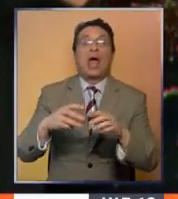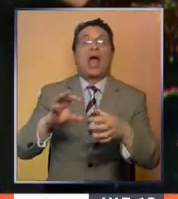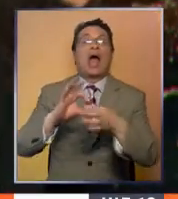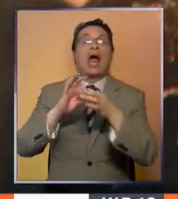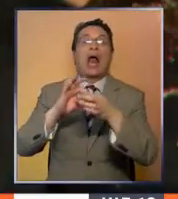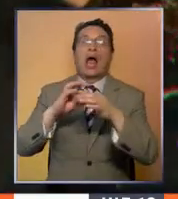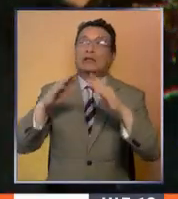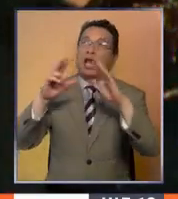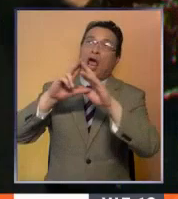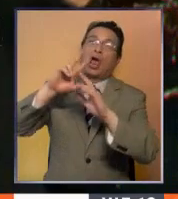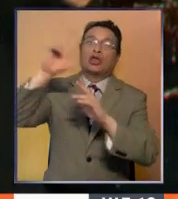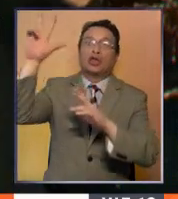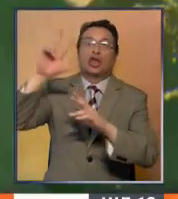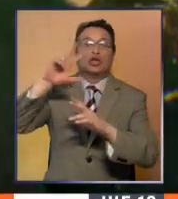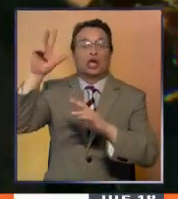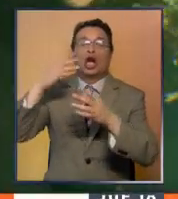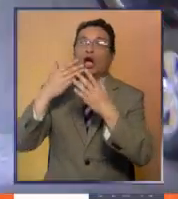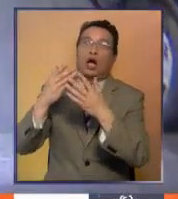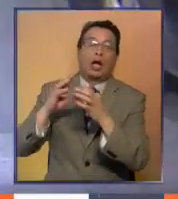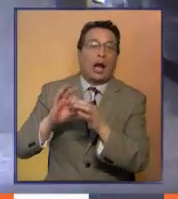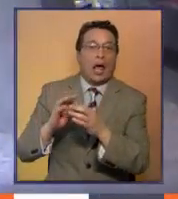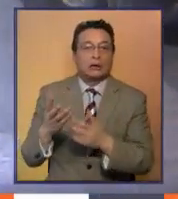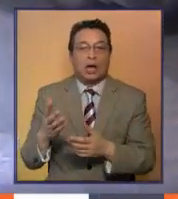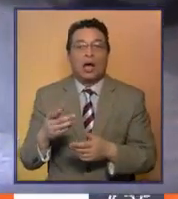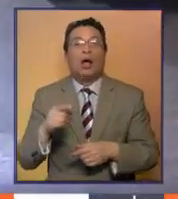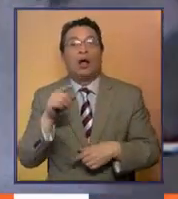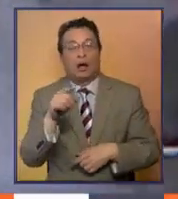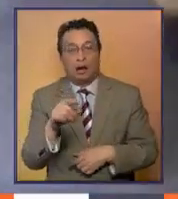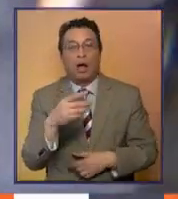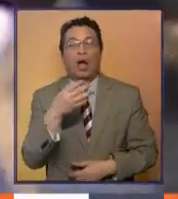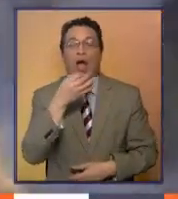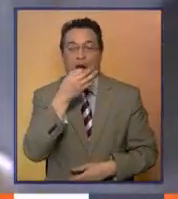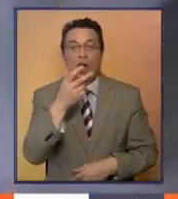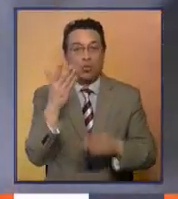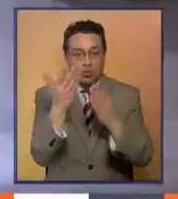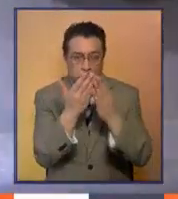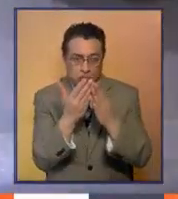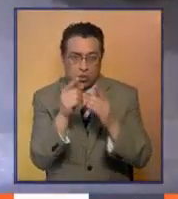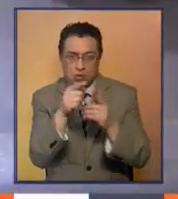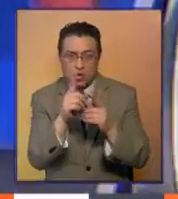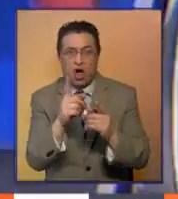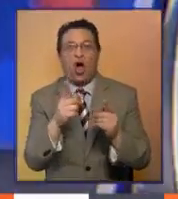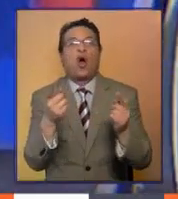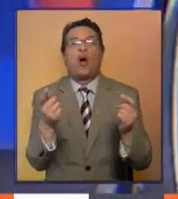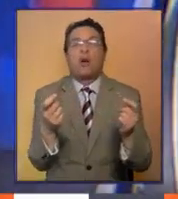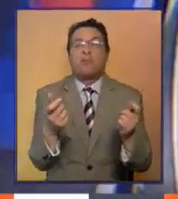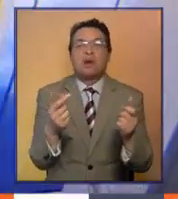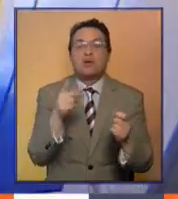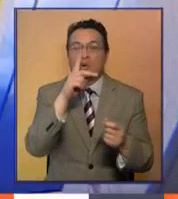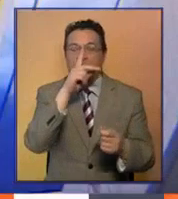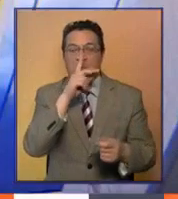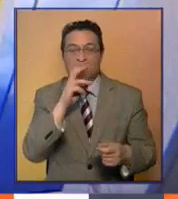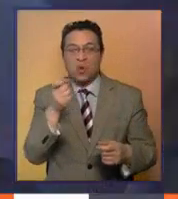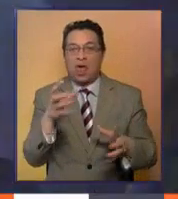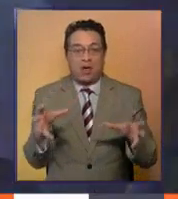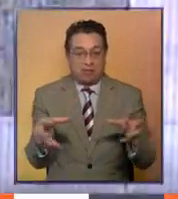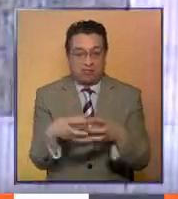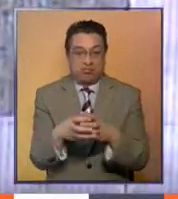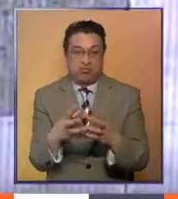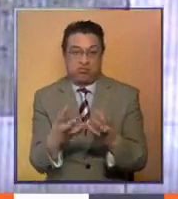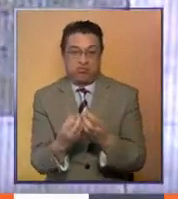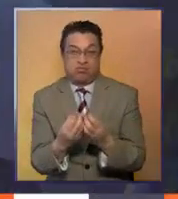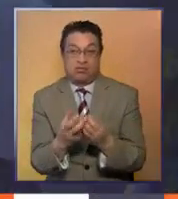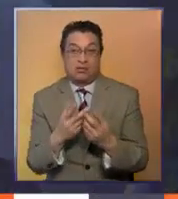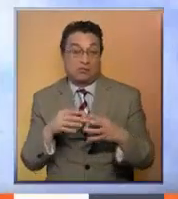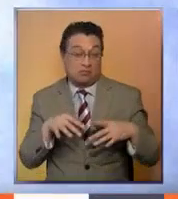santos a los que se encomendaban no son de estudiar los lugares donde atacan los de ellos es más parecido a cómo actúan las jaurías a mayor cantidad